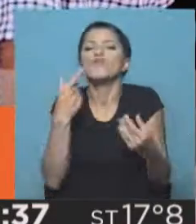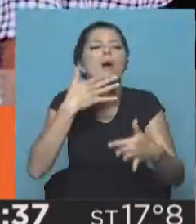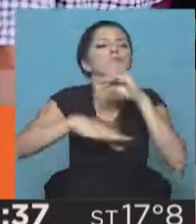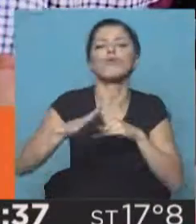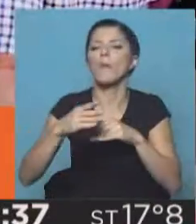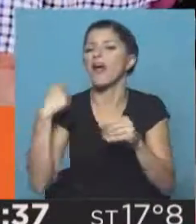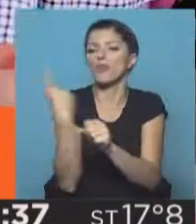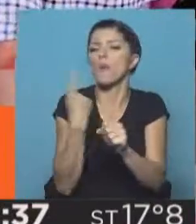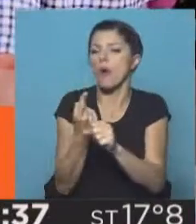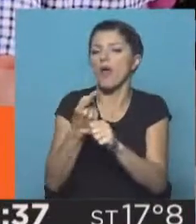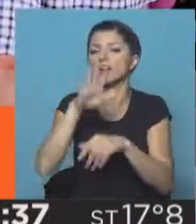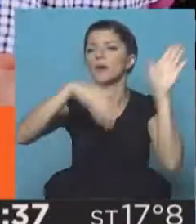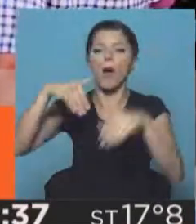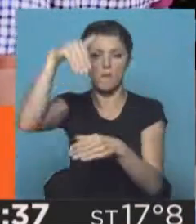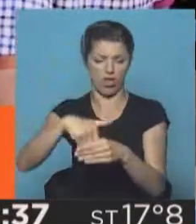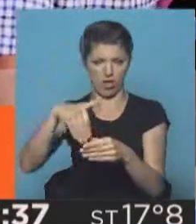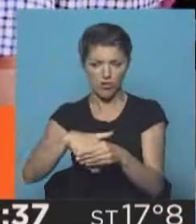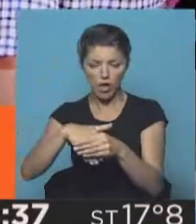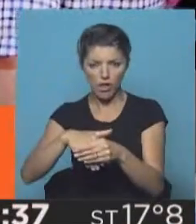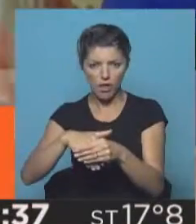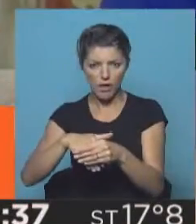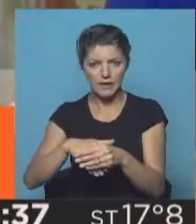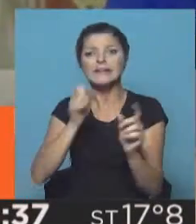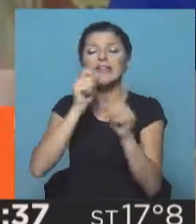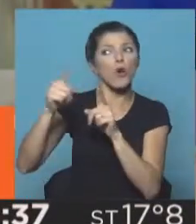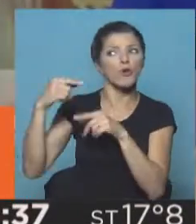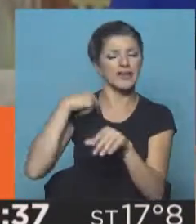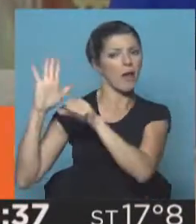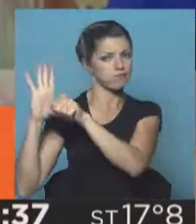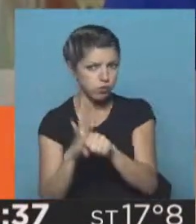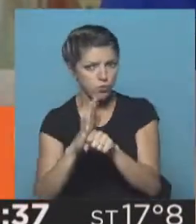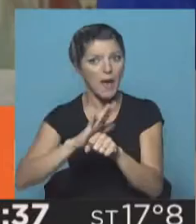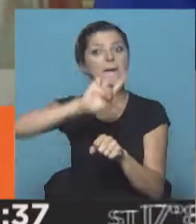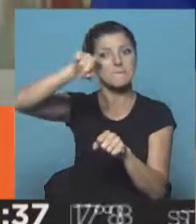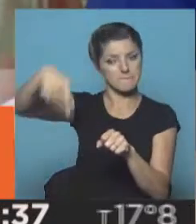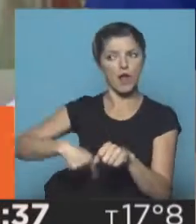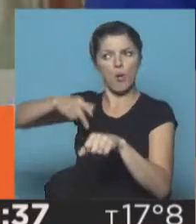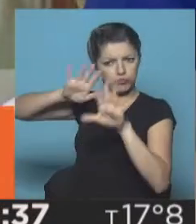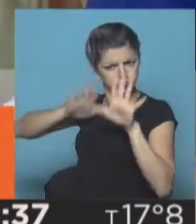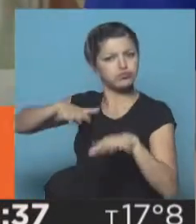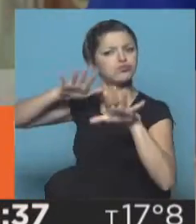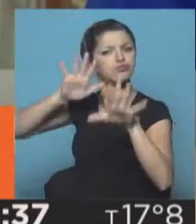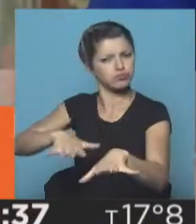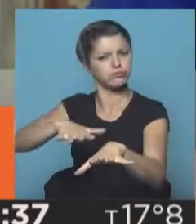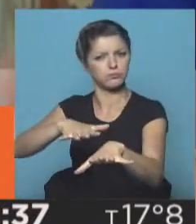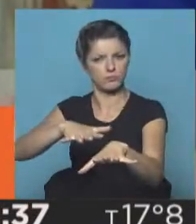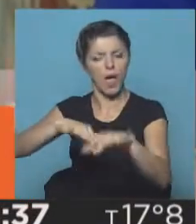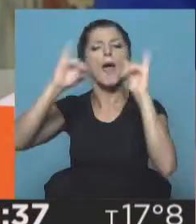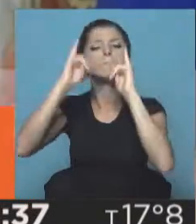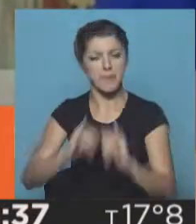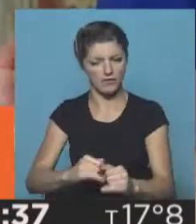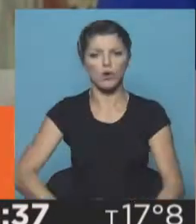no sea así. Cualquier intento de bloquearlo implicará la movilización del pueblo pacífico y